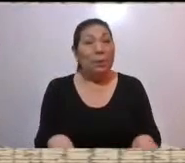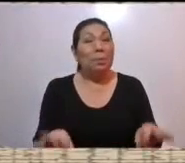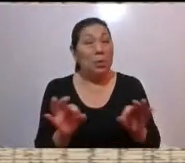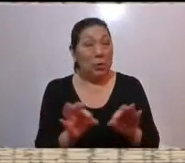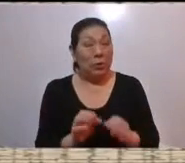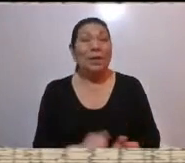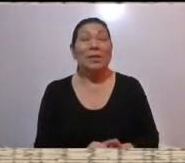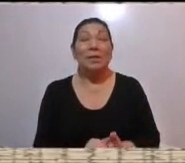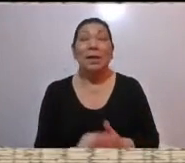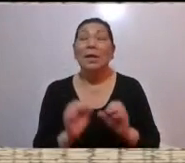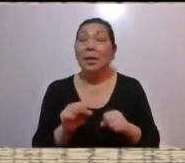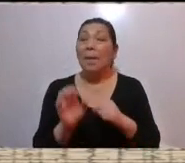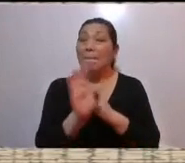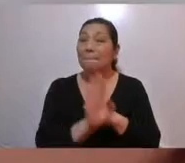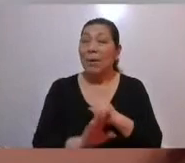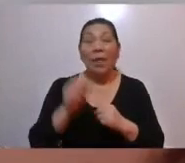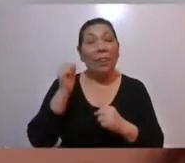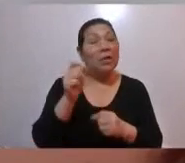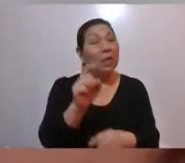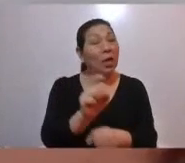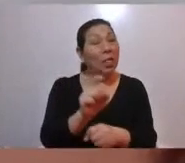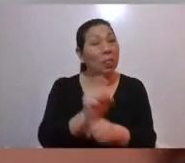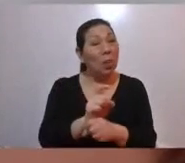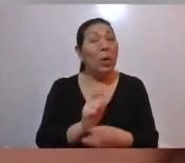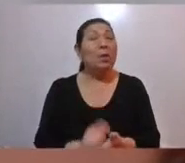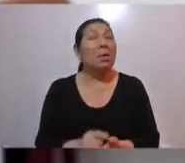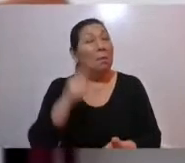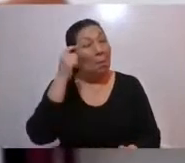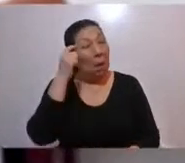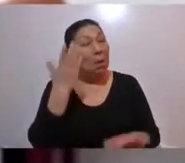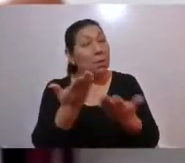sentencia emblemática, es una sentencia que protege el derecho a la